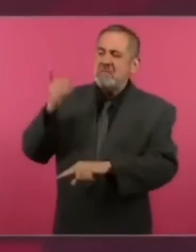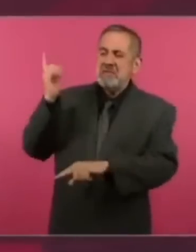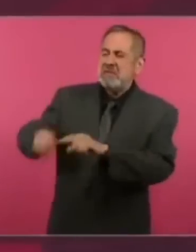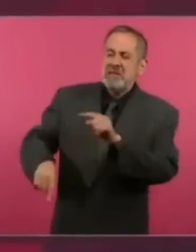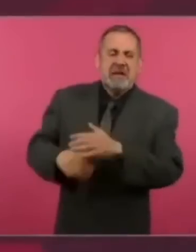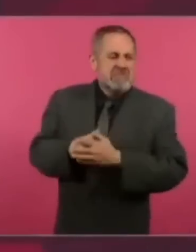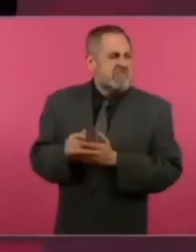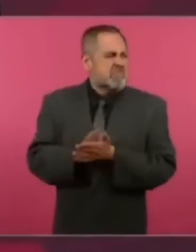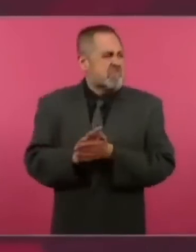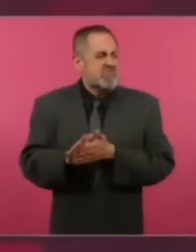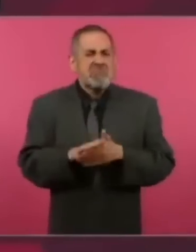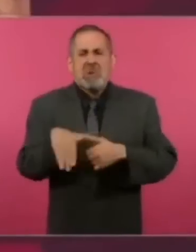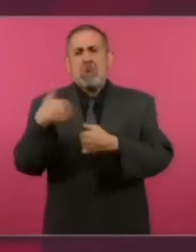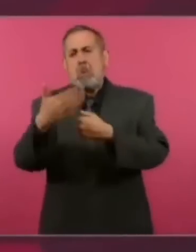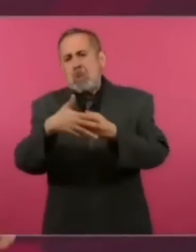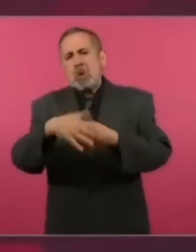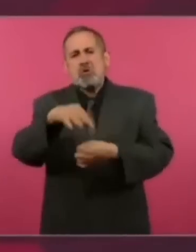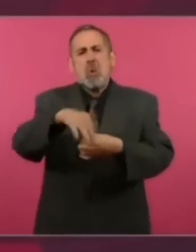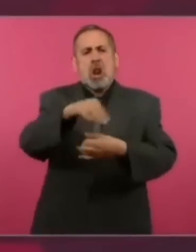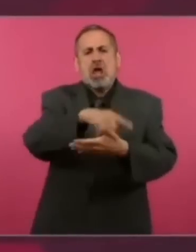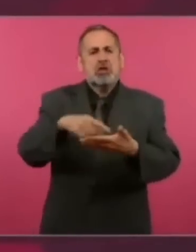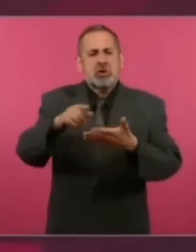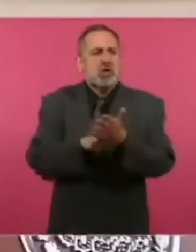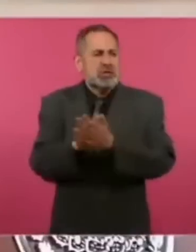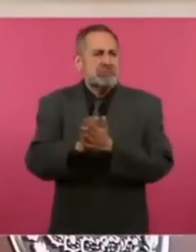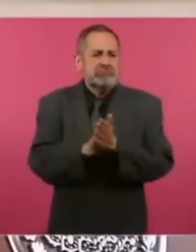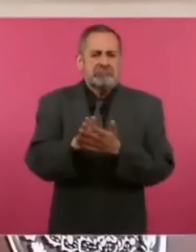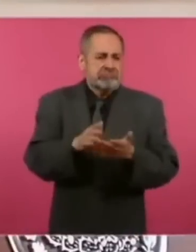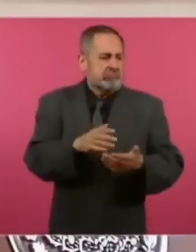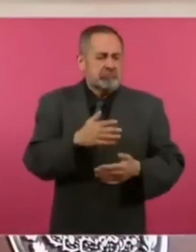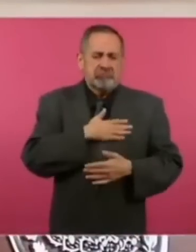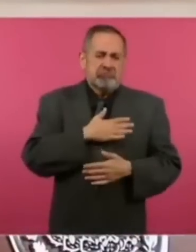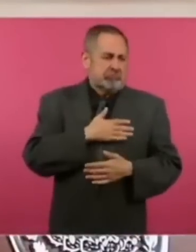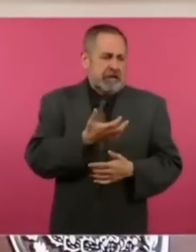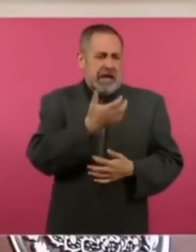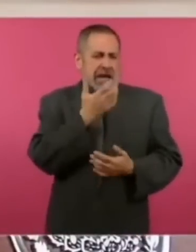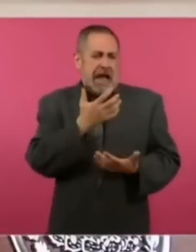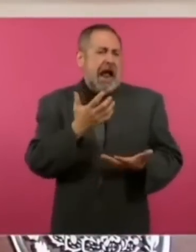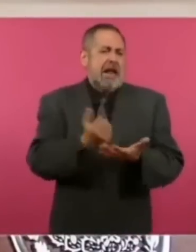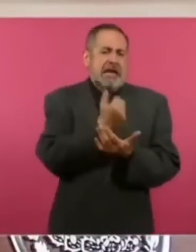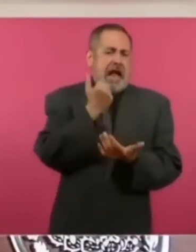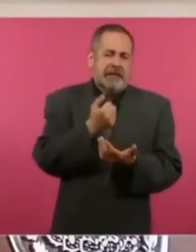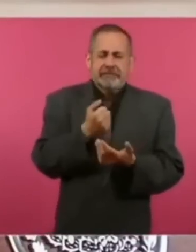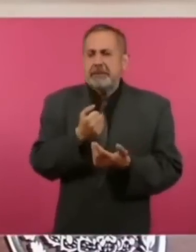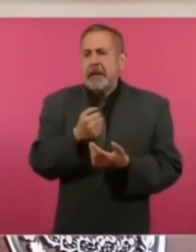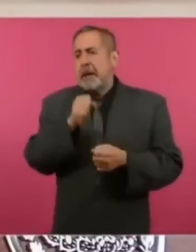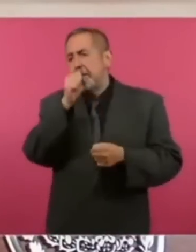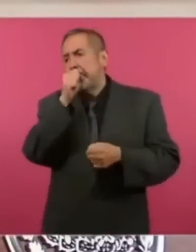convocar elecciones porque ellos van a triunfar.